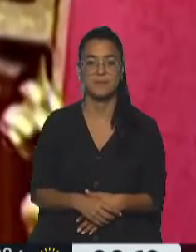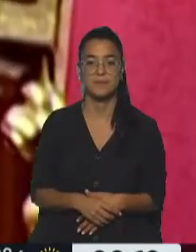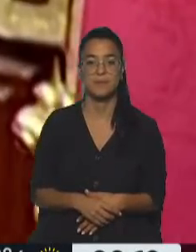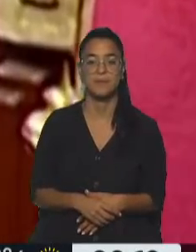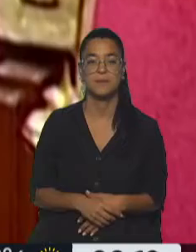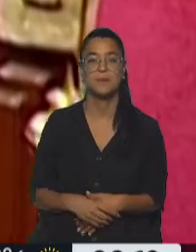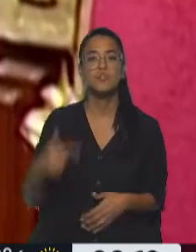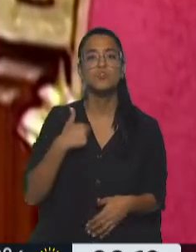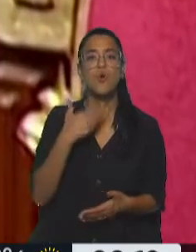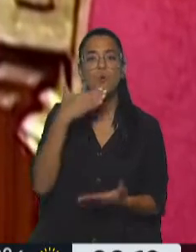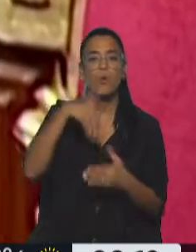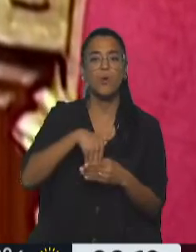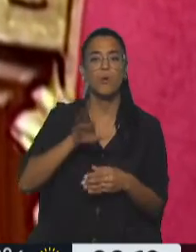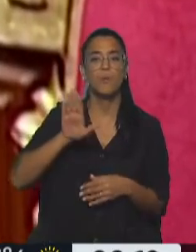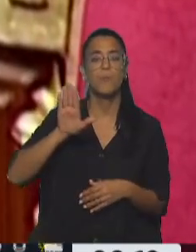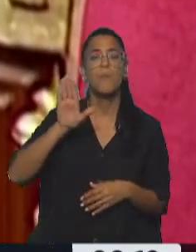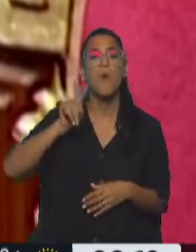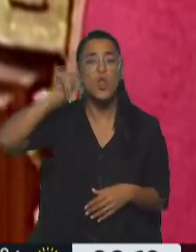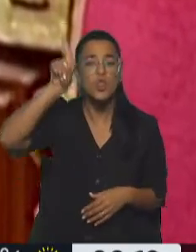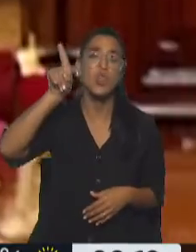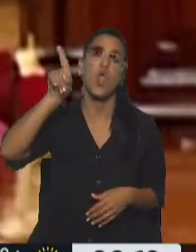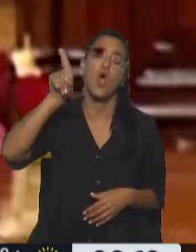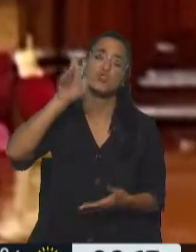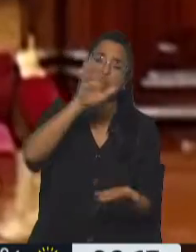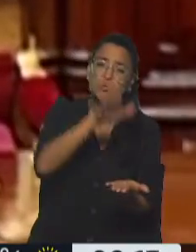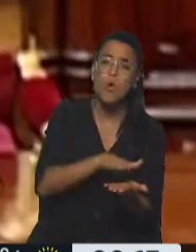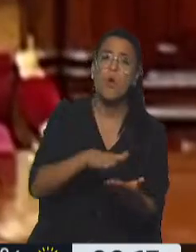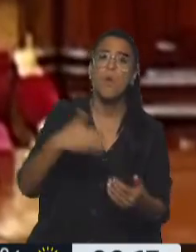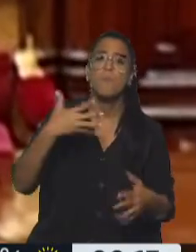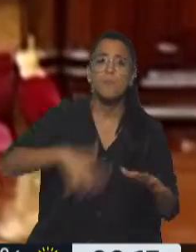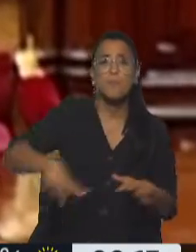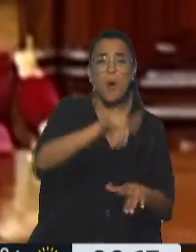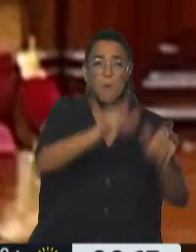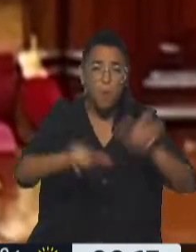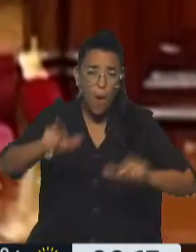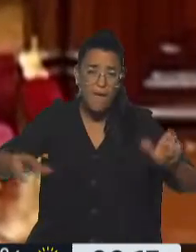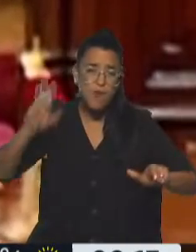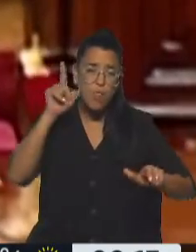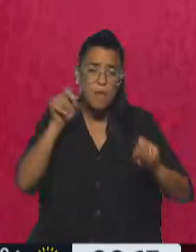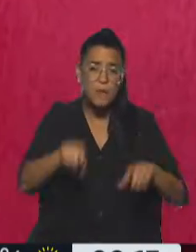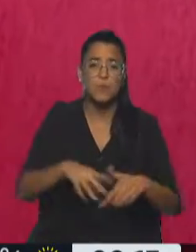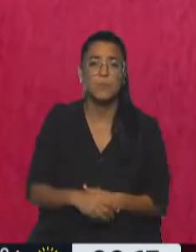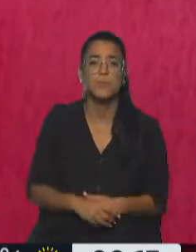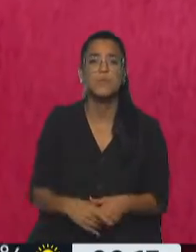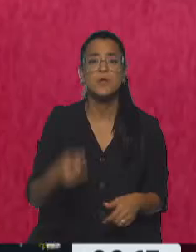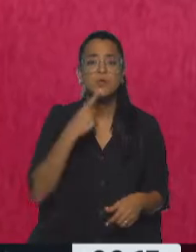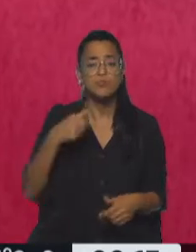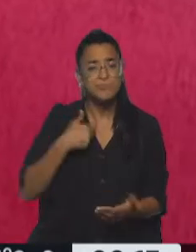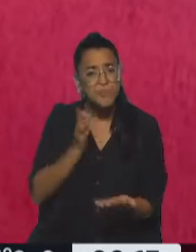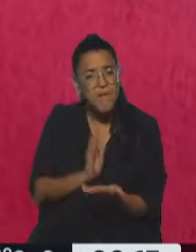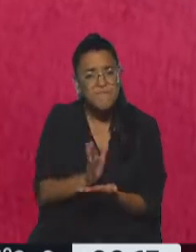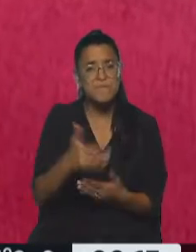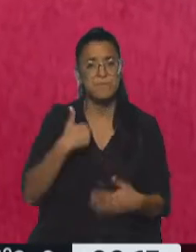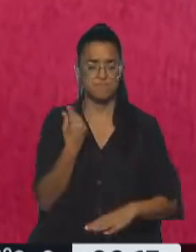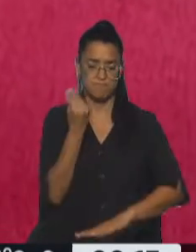Juro por Dios, por la patria y por todos los peruanos que ejerceré fielmente el cargo